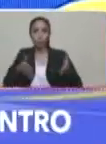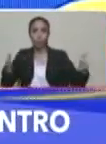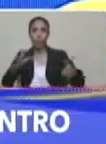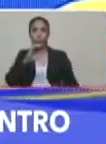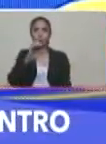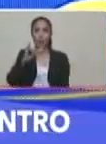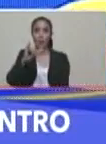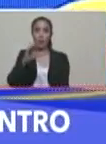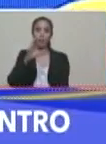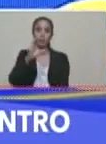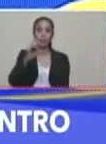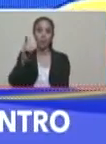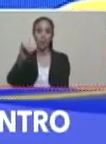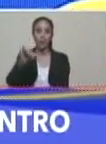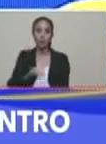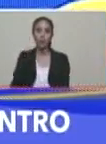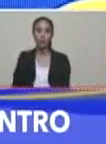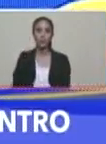CDI.